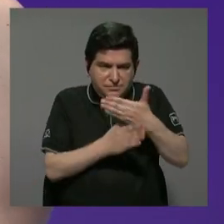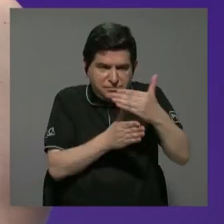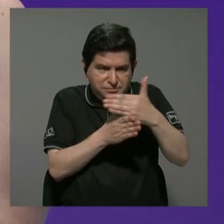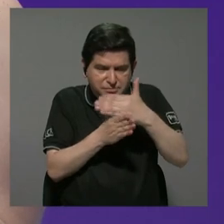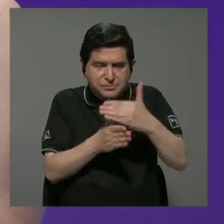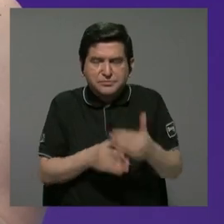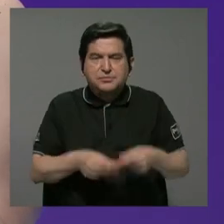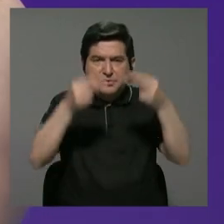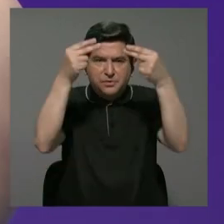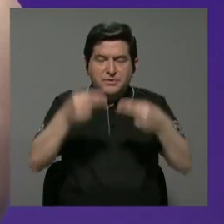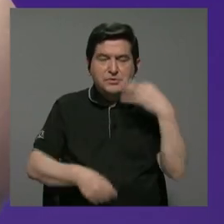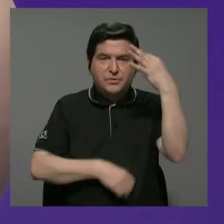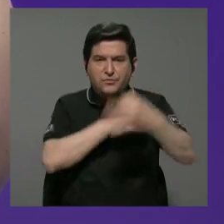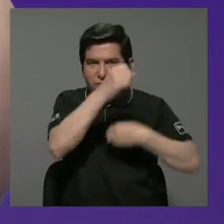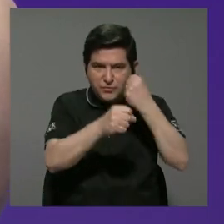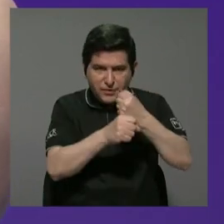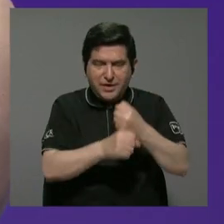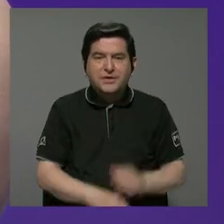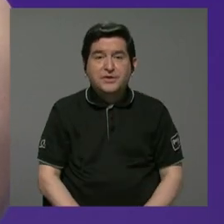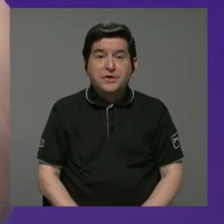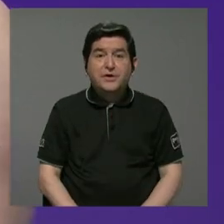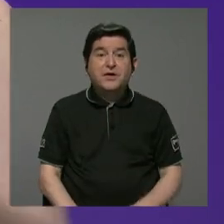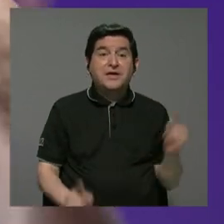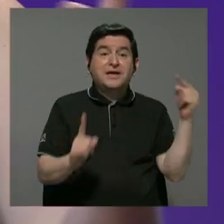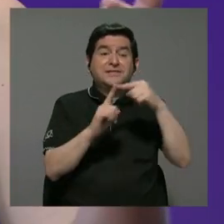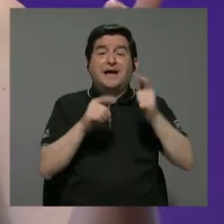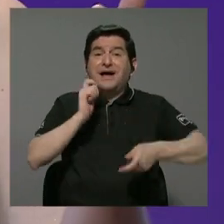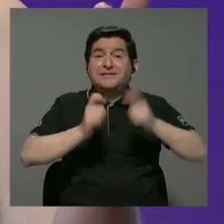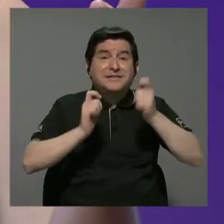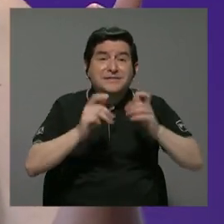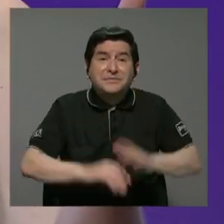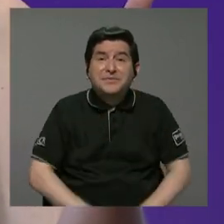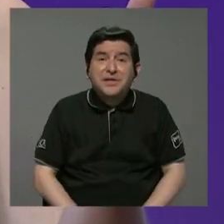del presupuesto para el próximo año y el presupuesto está hasta septiembre.